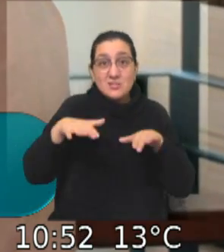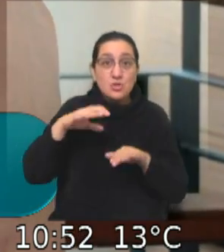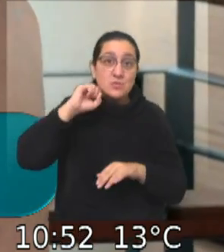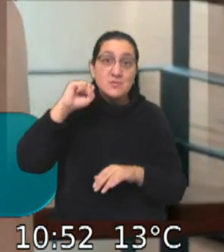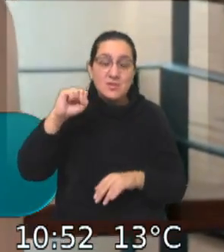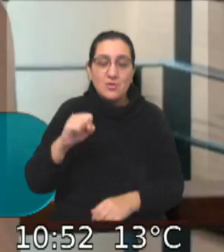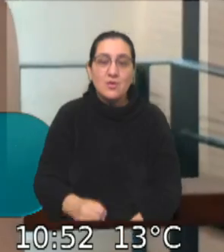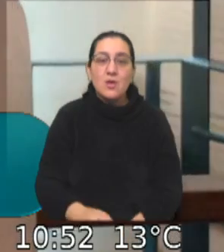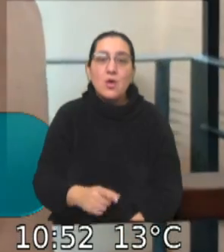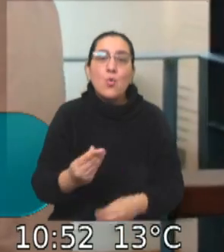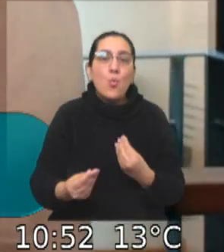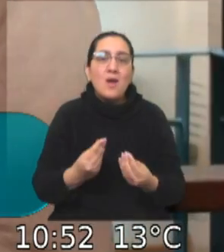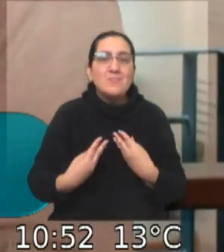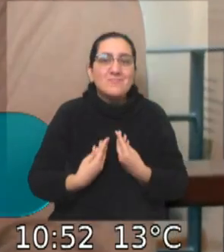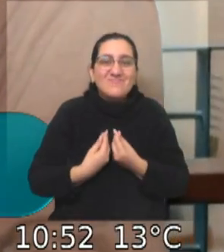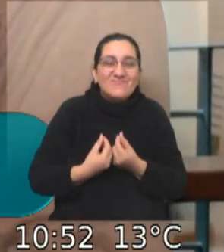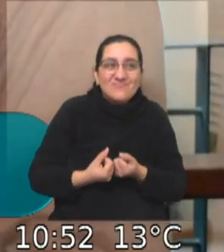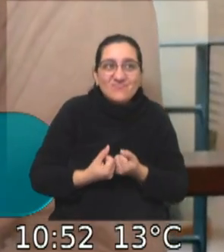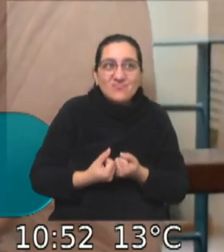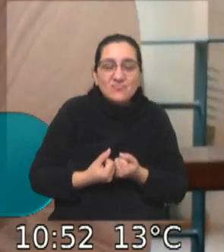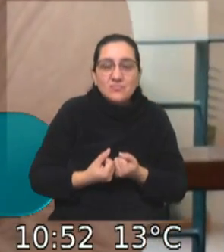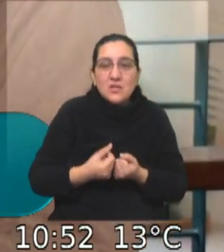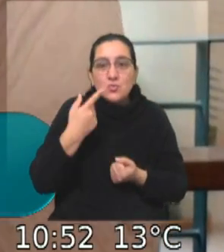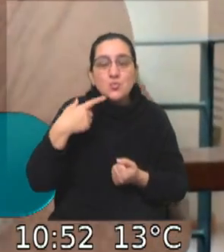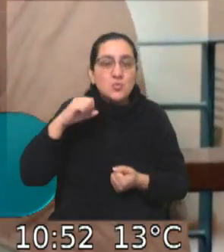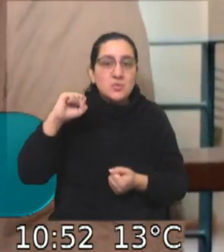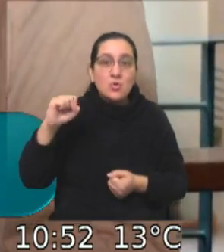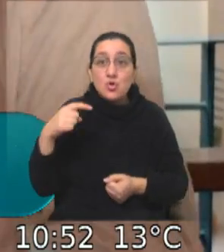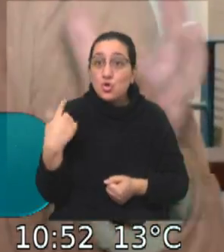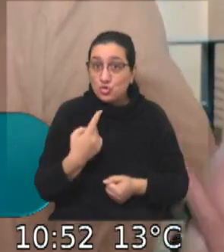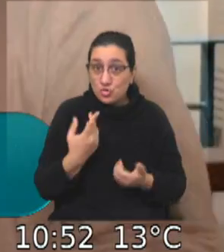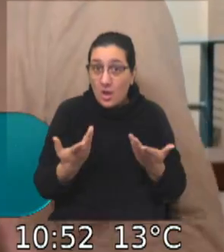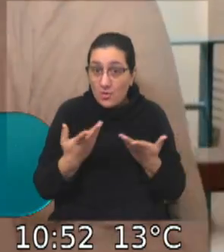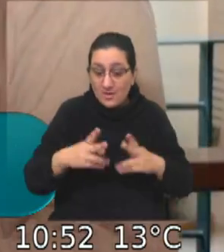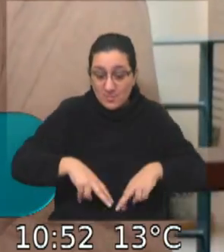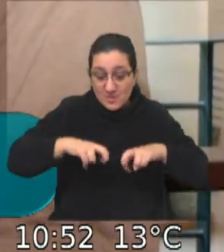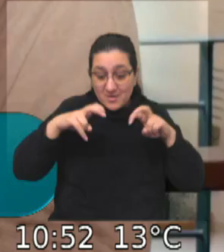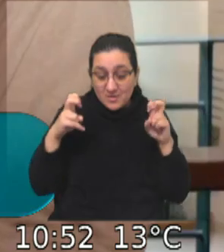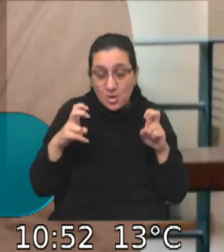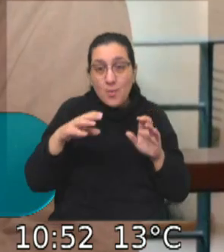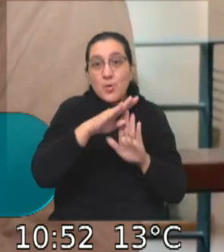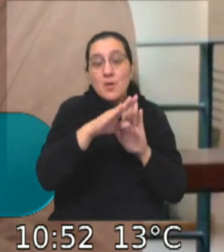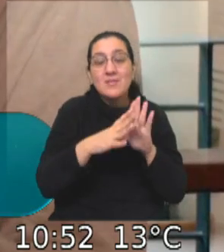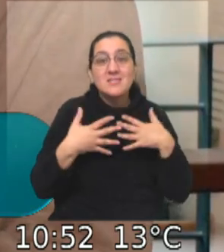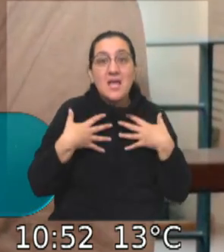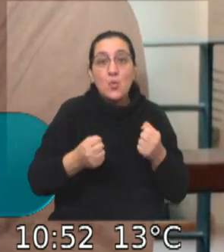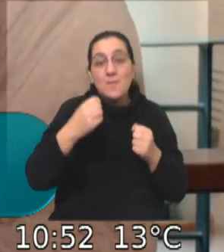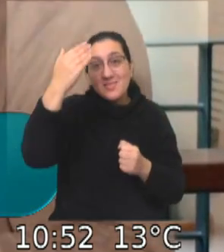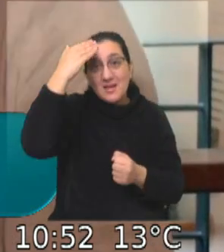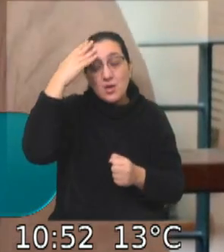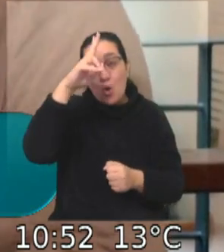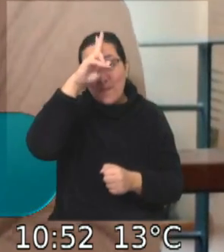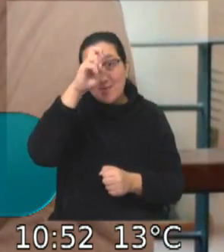percepción tenemos los uruguayos y las uruguayas del suicidio? Mira, nosotros estamos haciendo una investigación ahora en el programa de salud mental del Hospital de Clínicas,